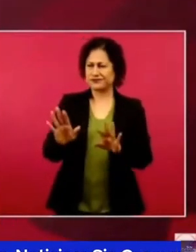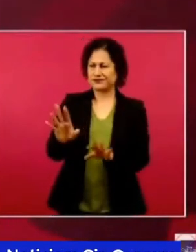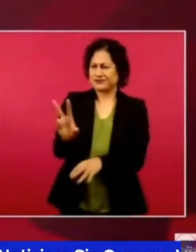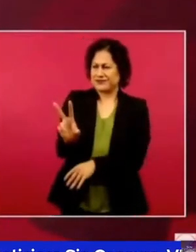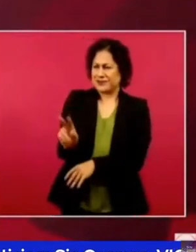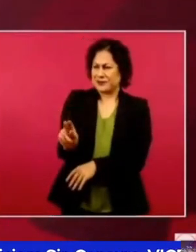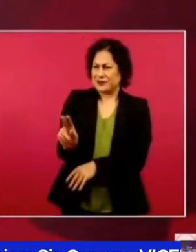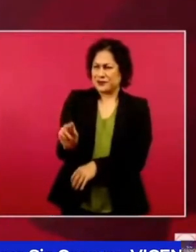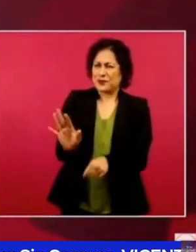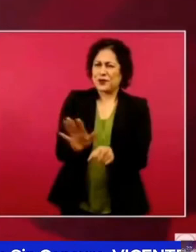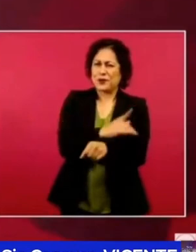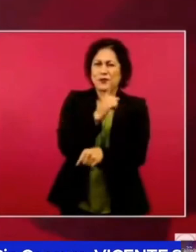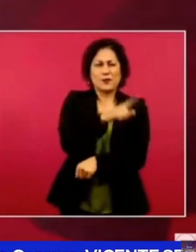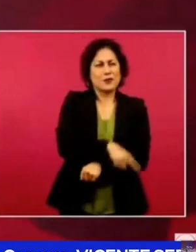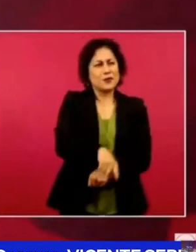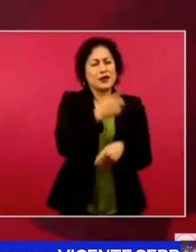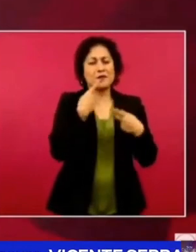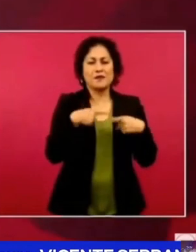es muy responsable.